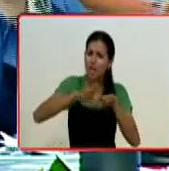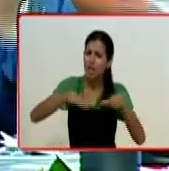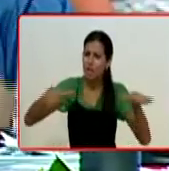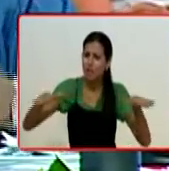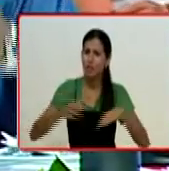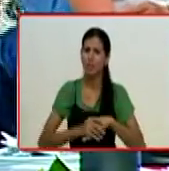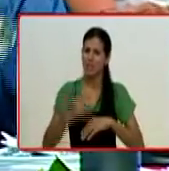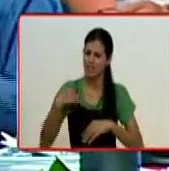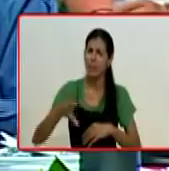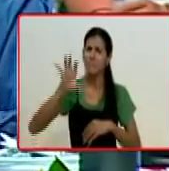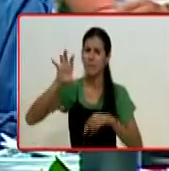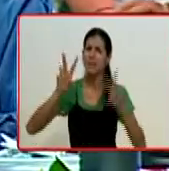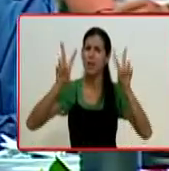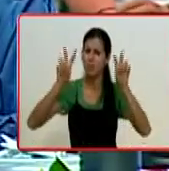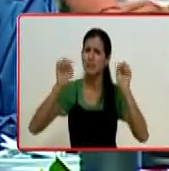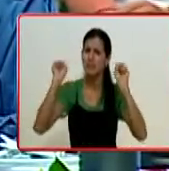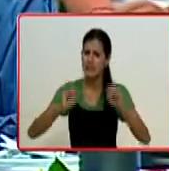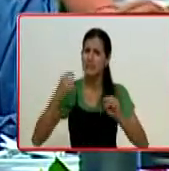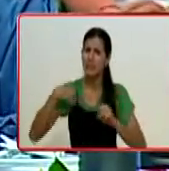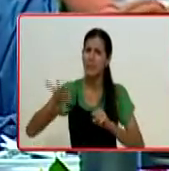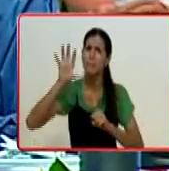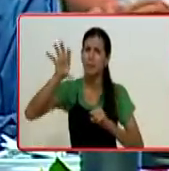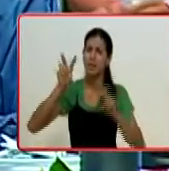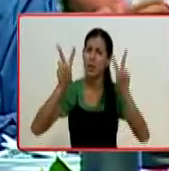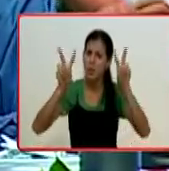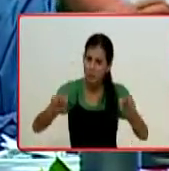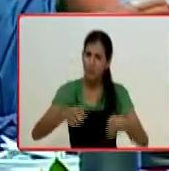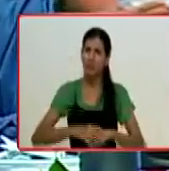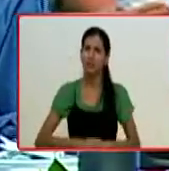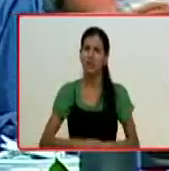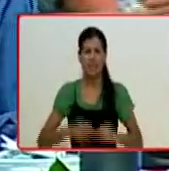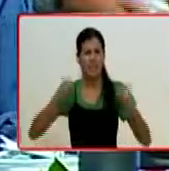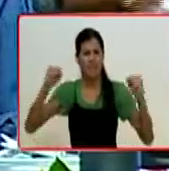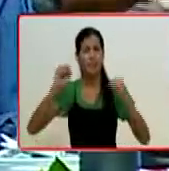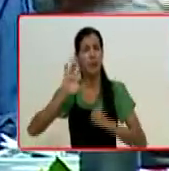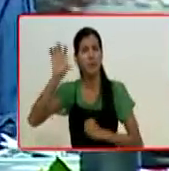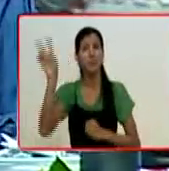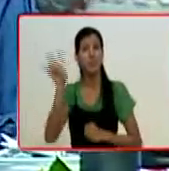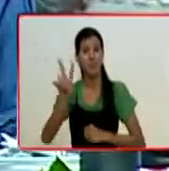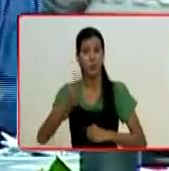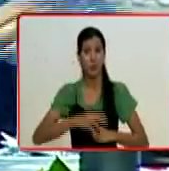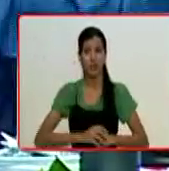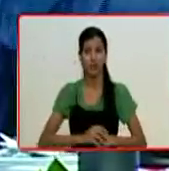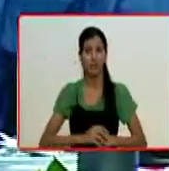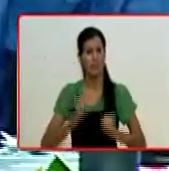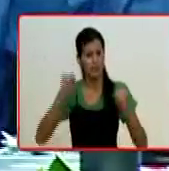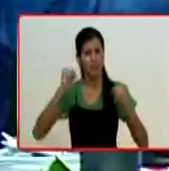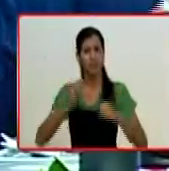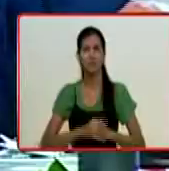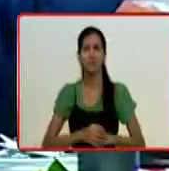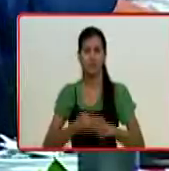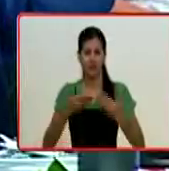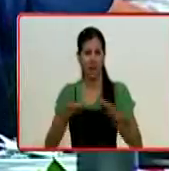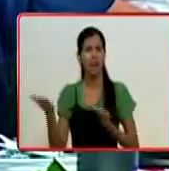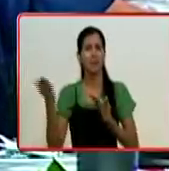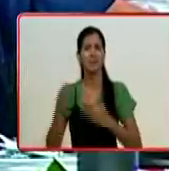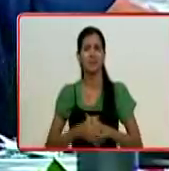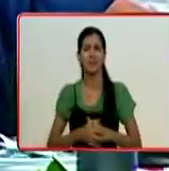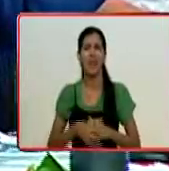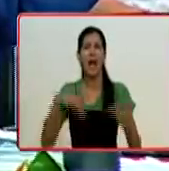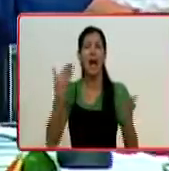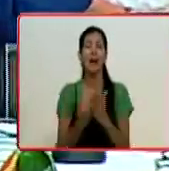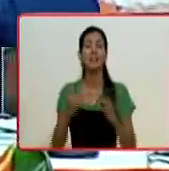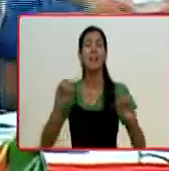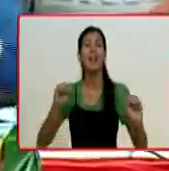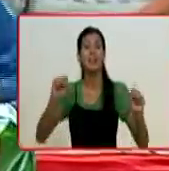patria. Ahora sí tienen patria. ¡Que viva la patria venezolana! ¡Adelante! ¡Hasta la victoria